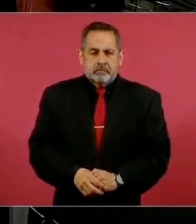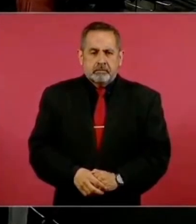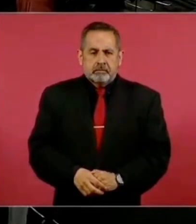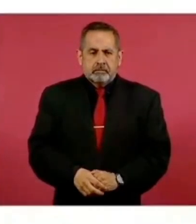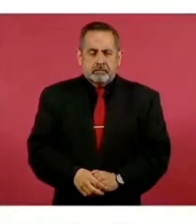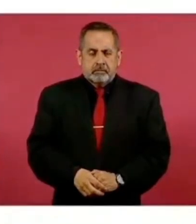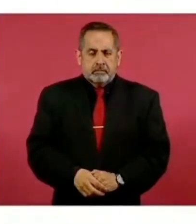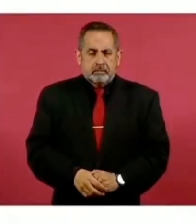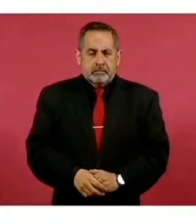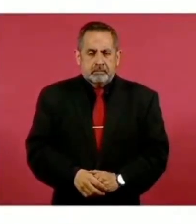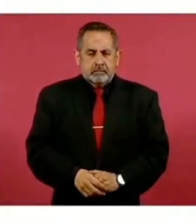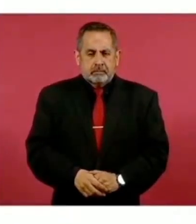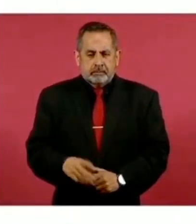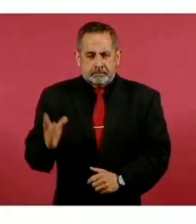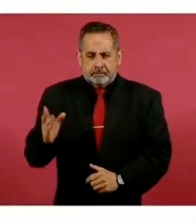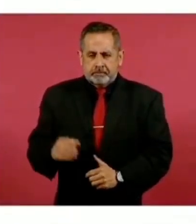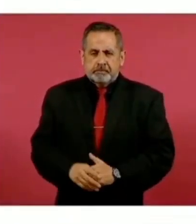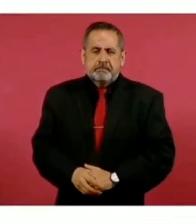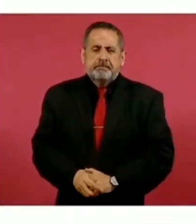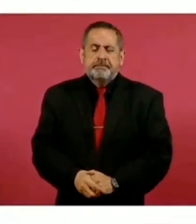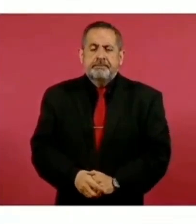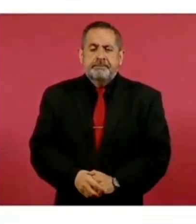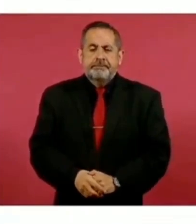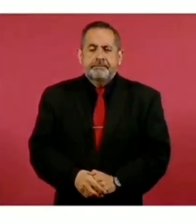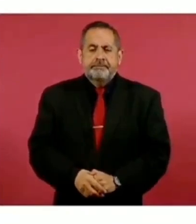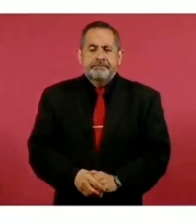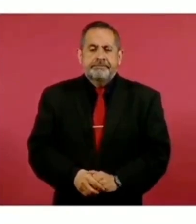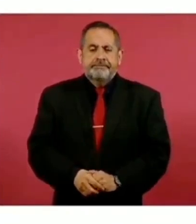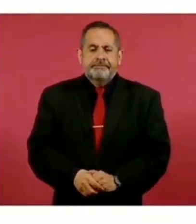Si se privatiza Pemex.